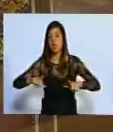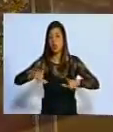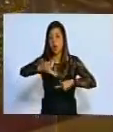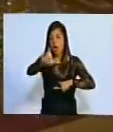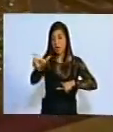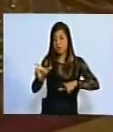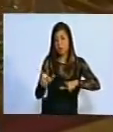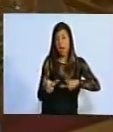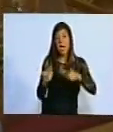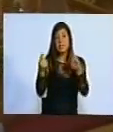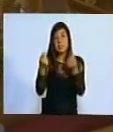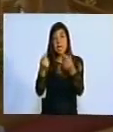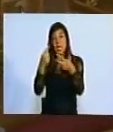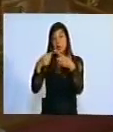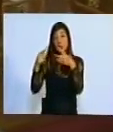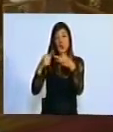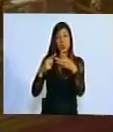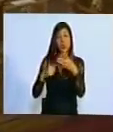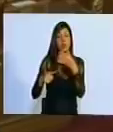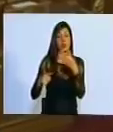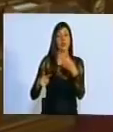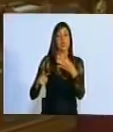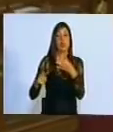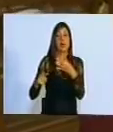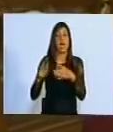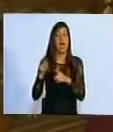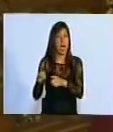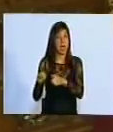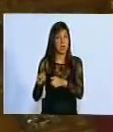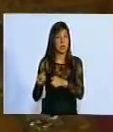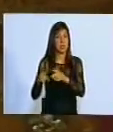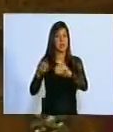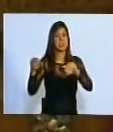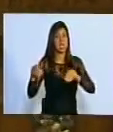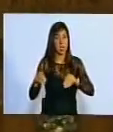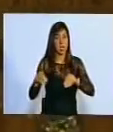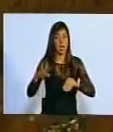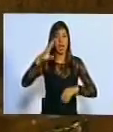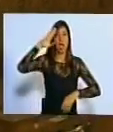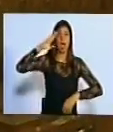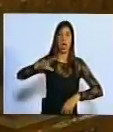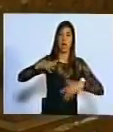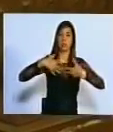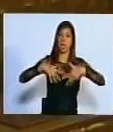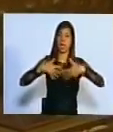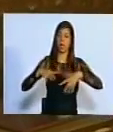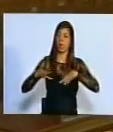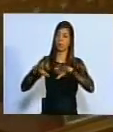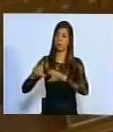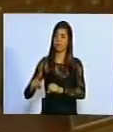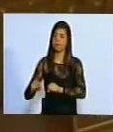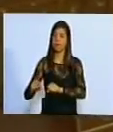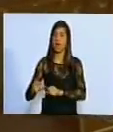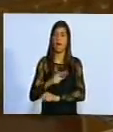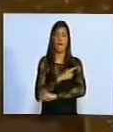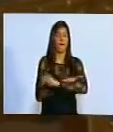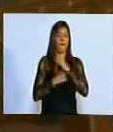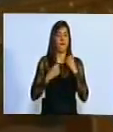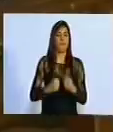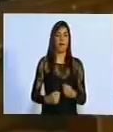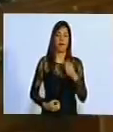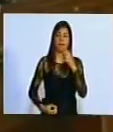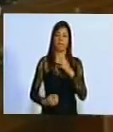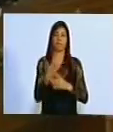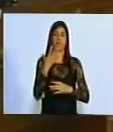la riqueza que tenía Guayana. Ahí se fortaleció el ejército, se construyó, se puede decir que nació ese